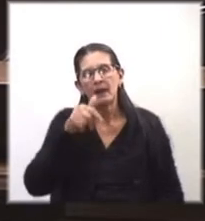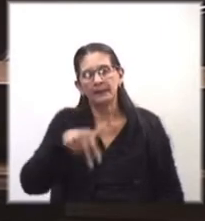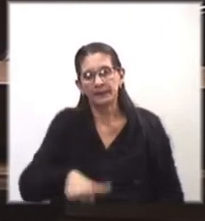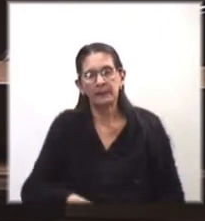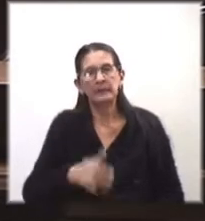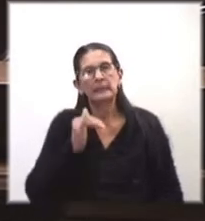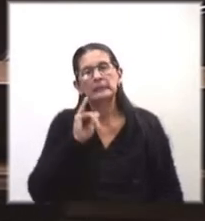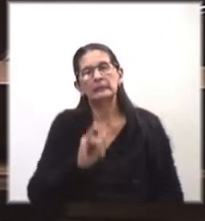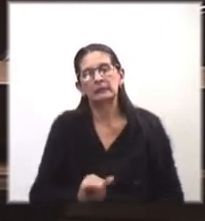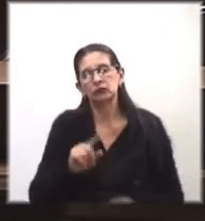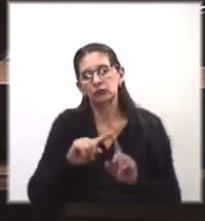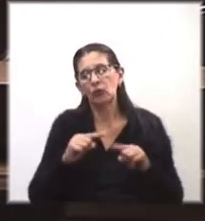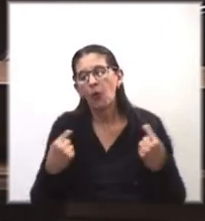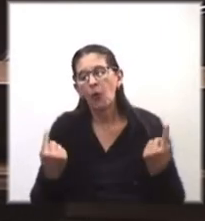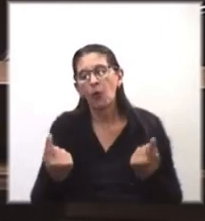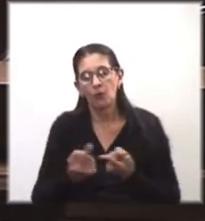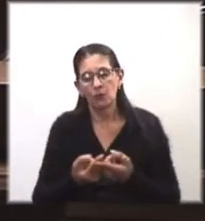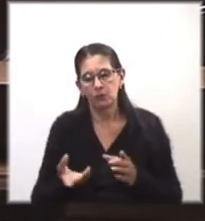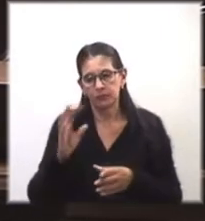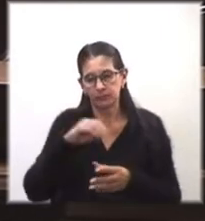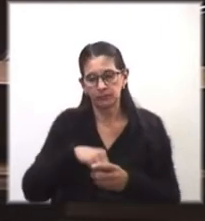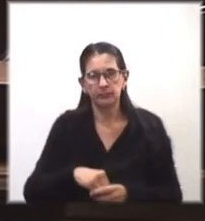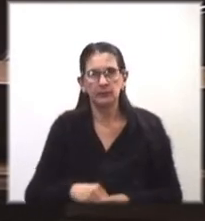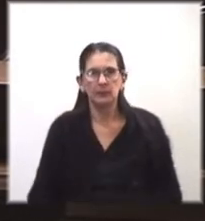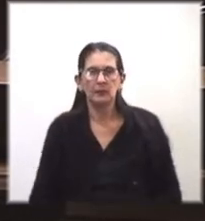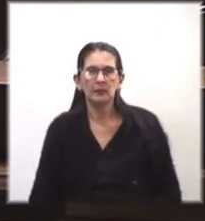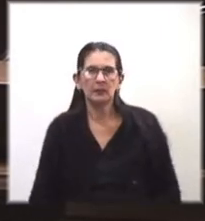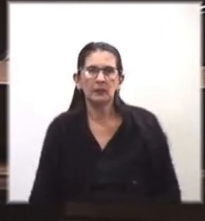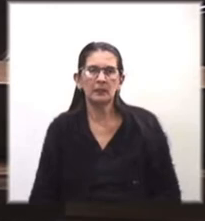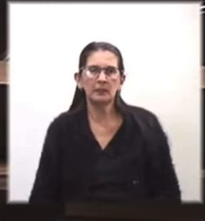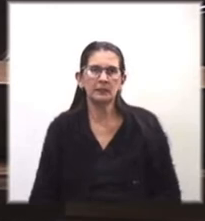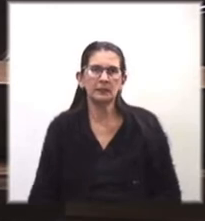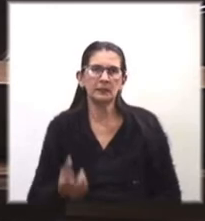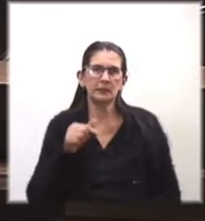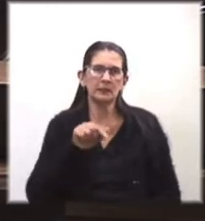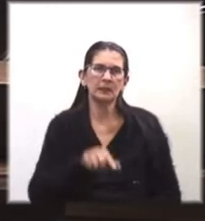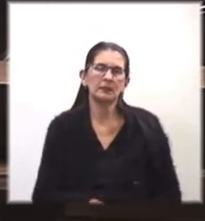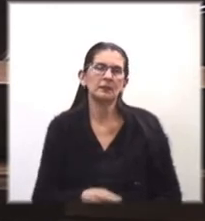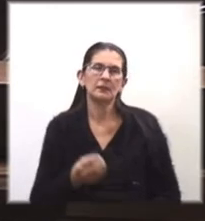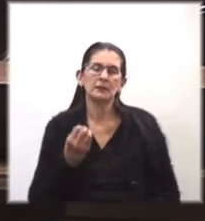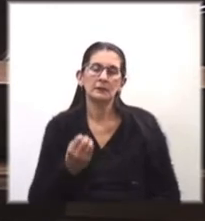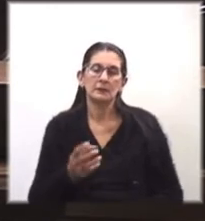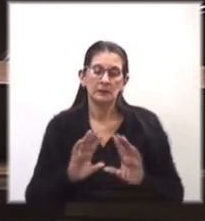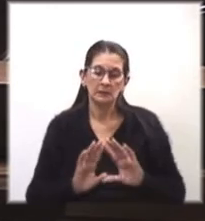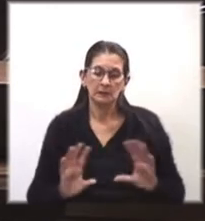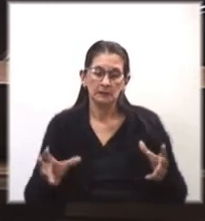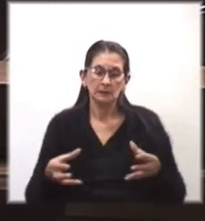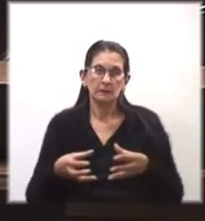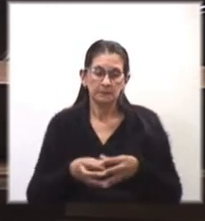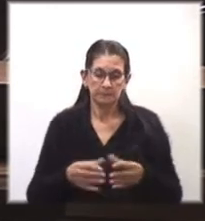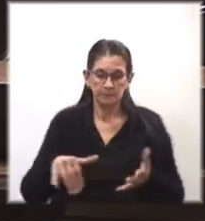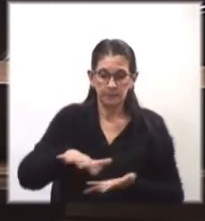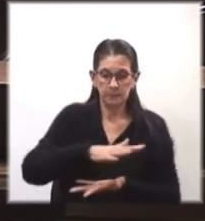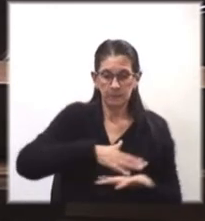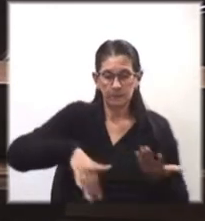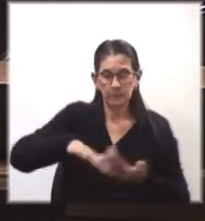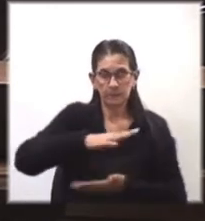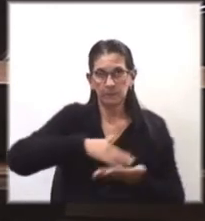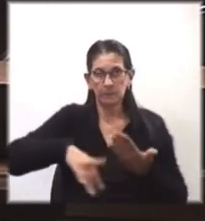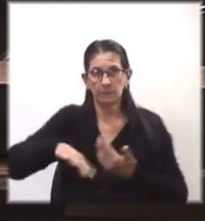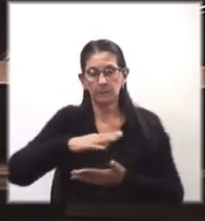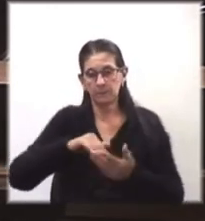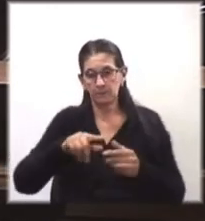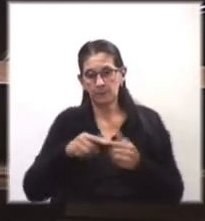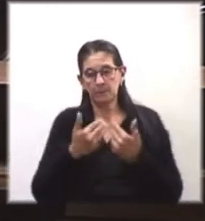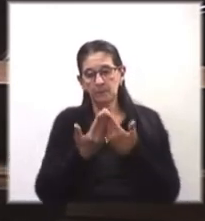confluye para consolidar un movimiento que empieza a